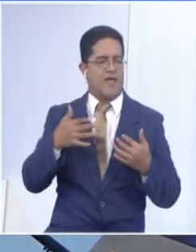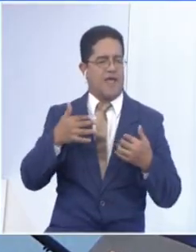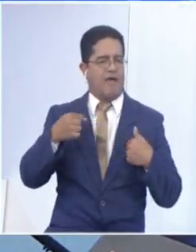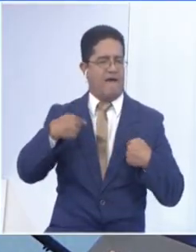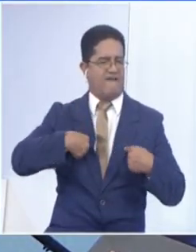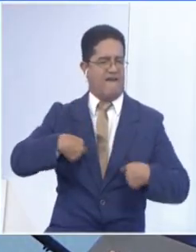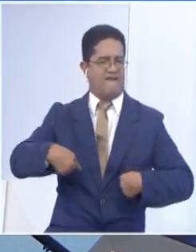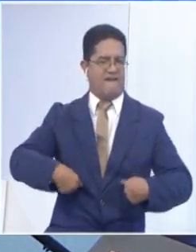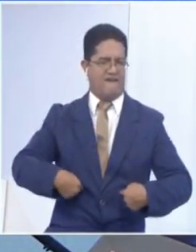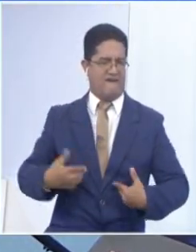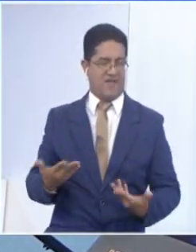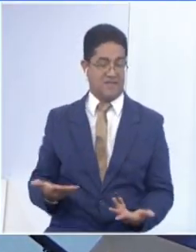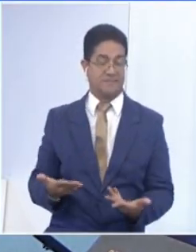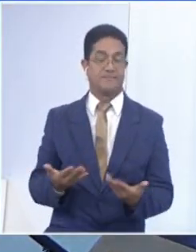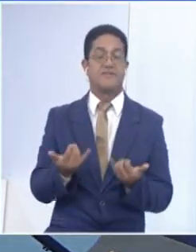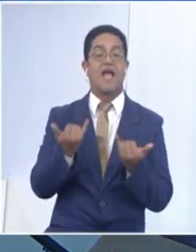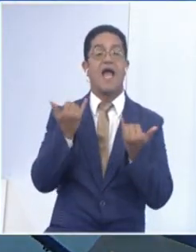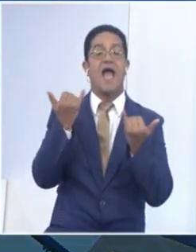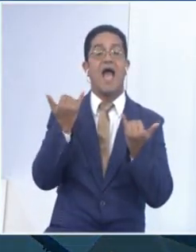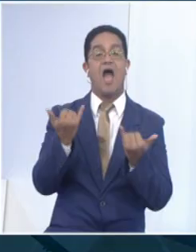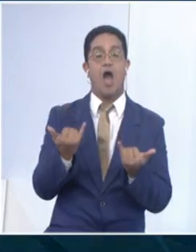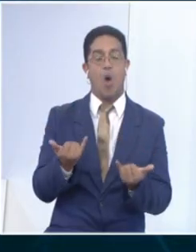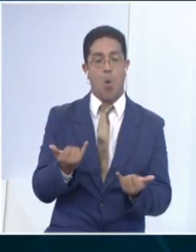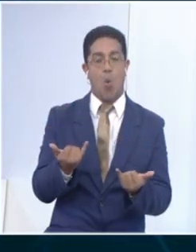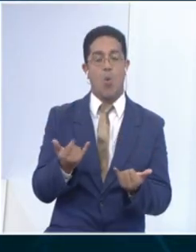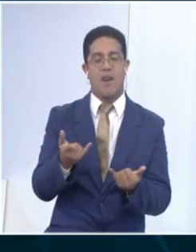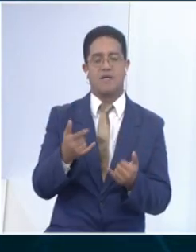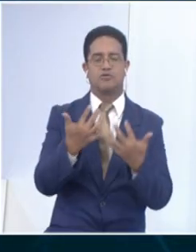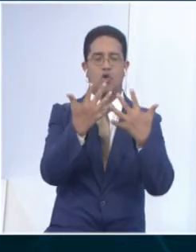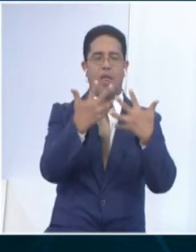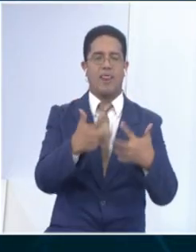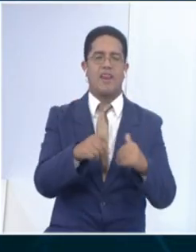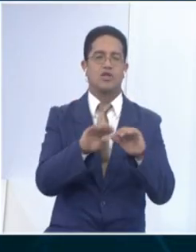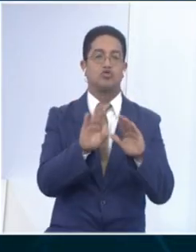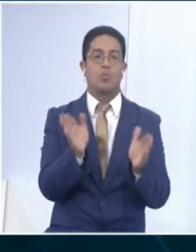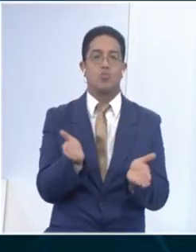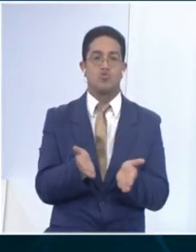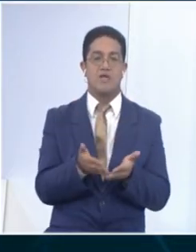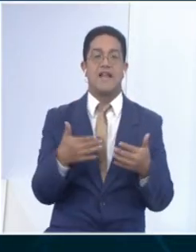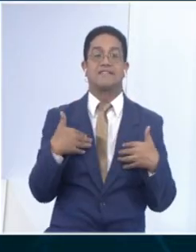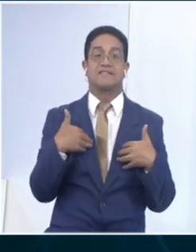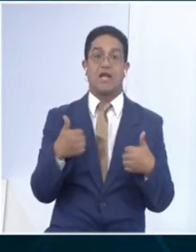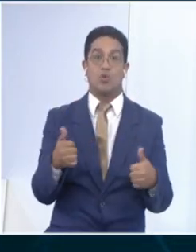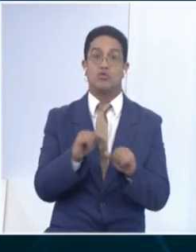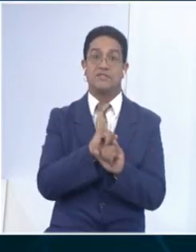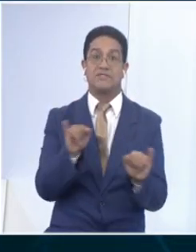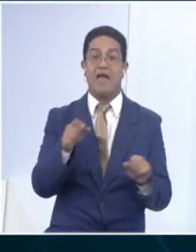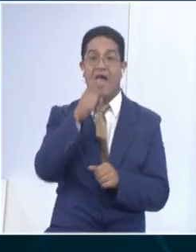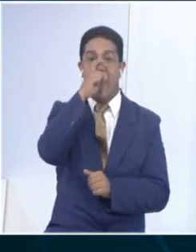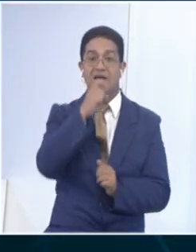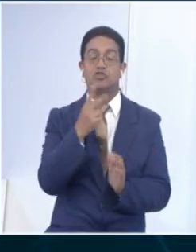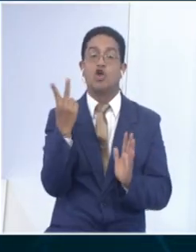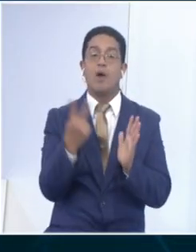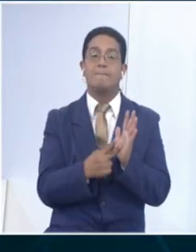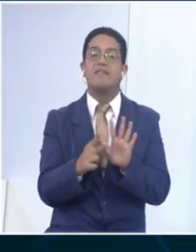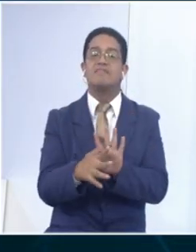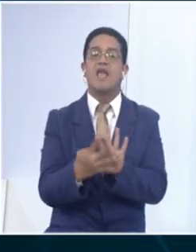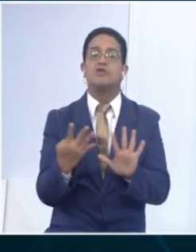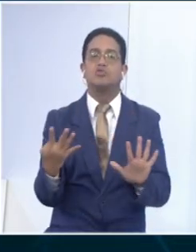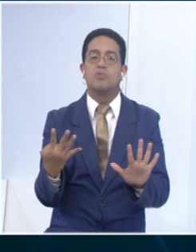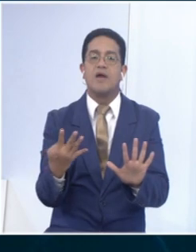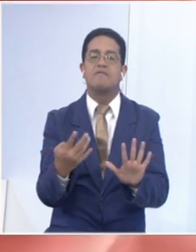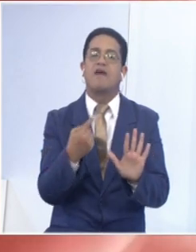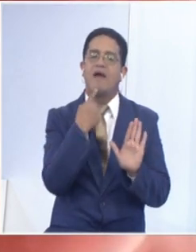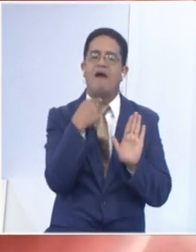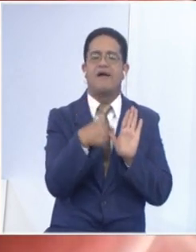afortunadamente hoy en día se ha definido esto y la Organización Mundial de la Salud ya en el año 2019 lo